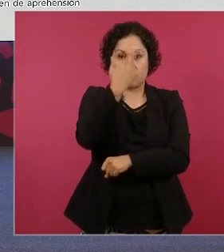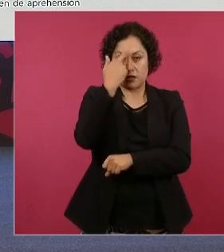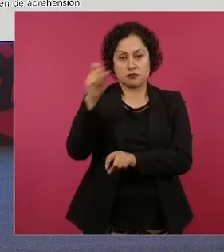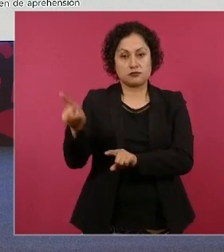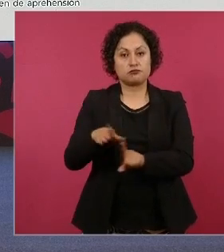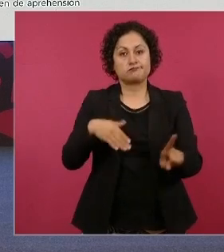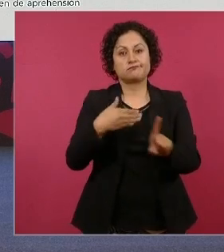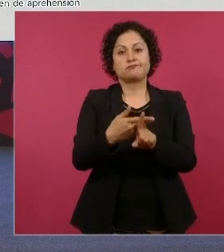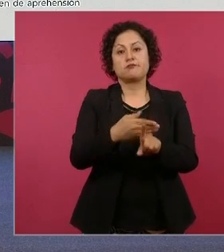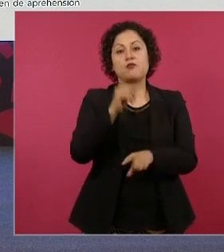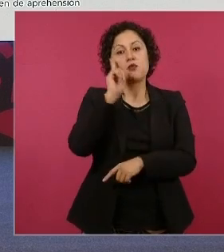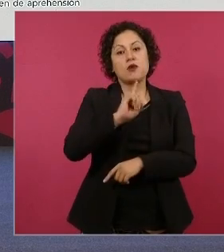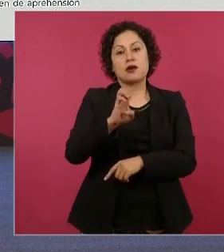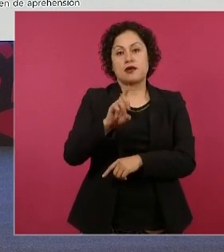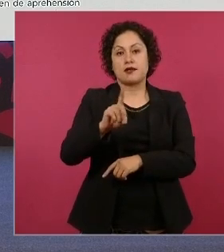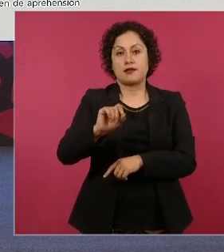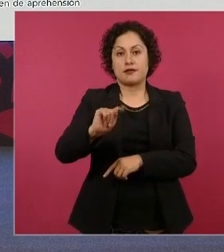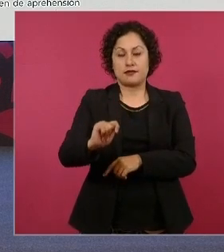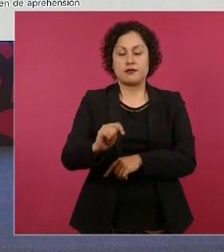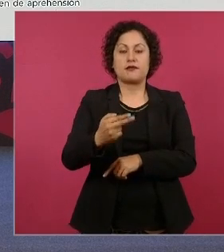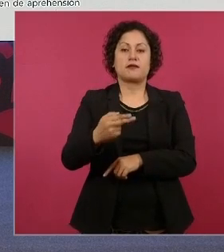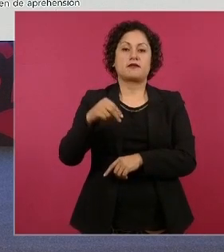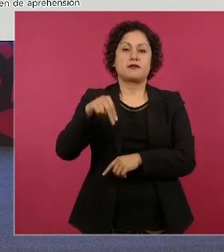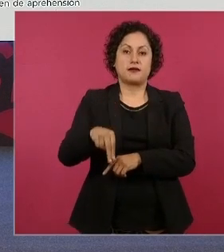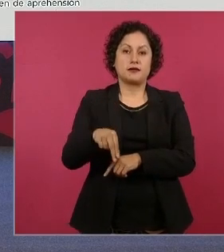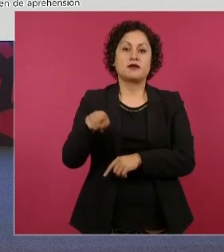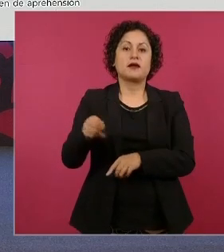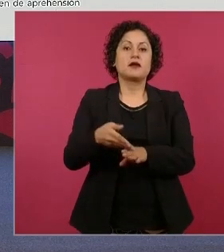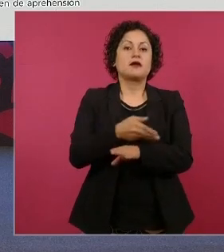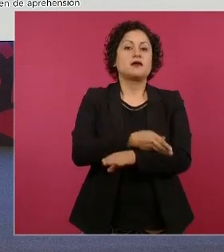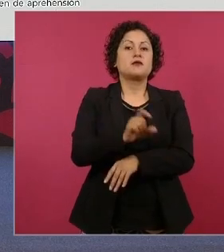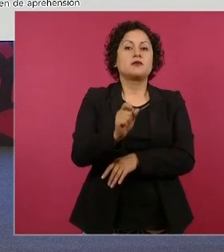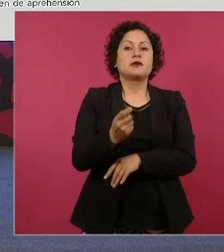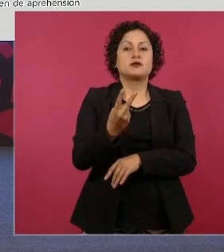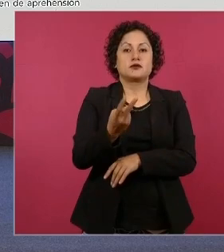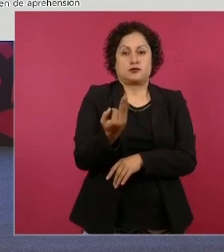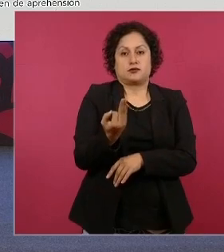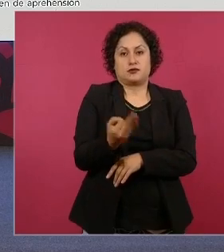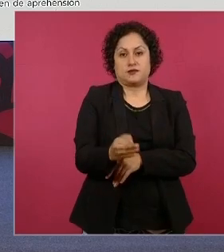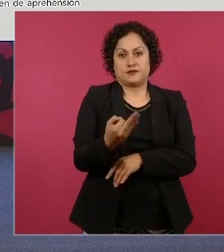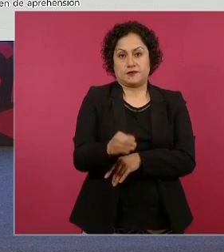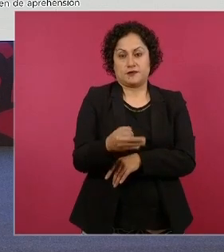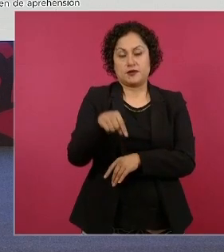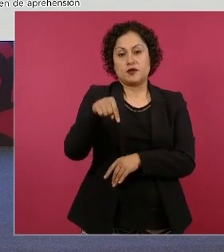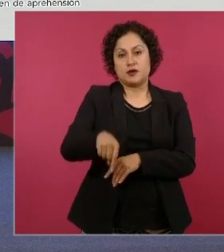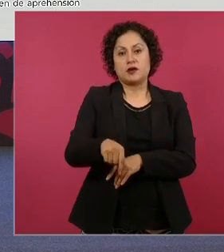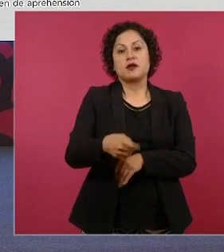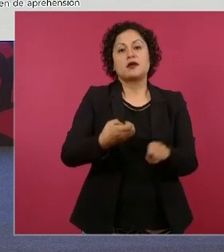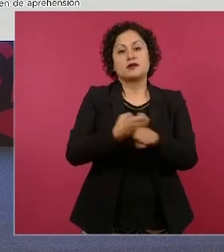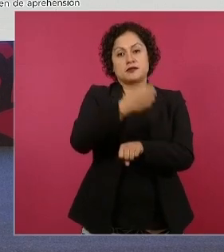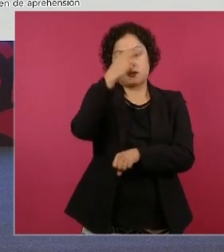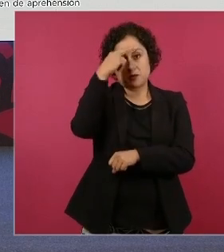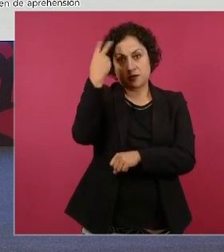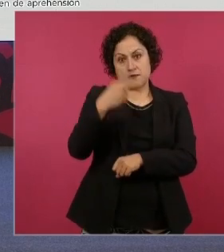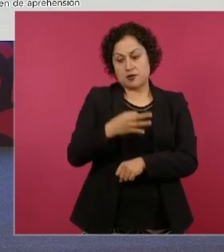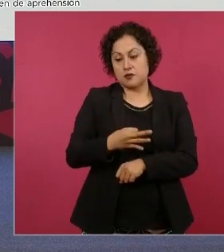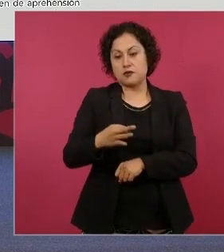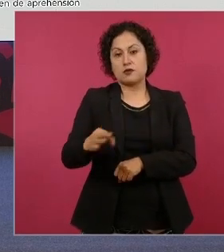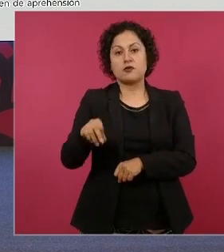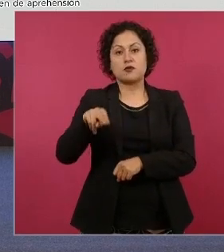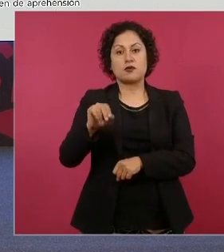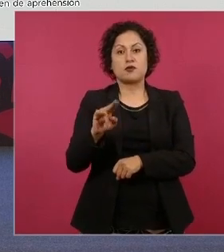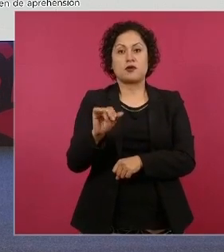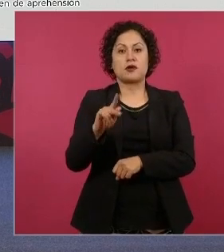Edith N. Este hecho ocurrió el 22 de febrero aquí en Naucalpan, Estado de México. De acuerdo con